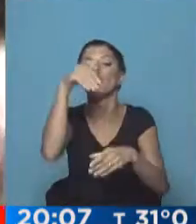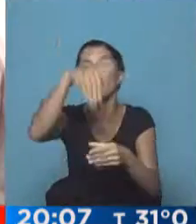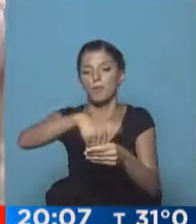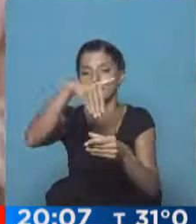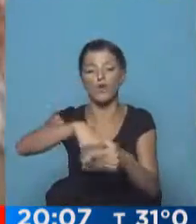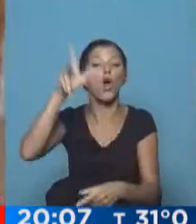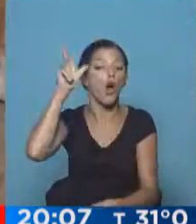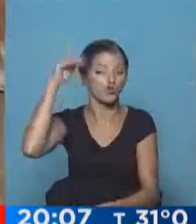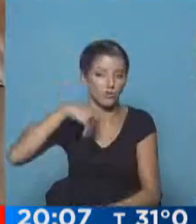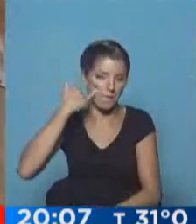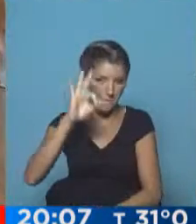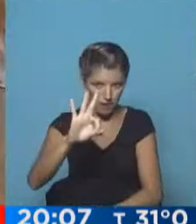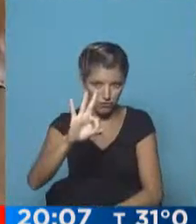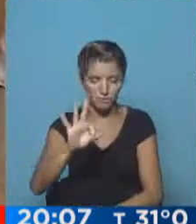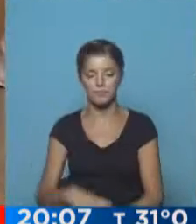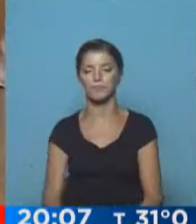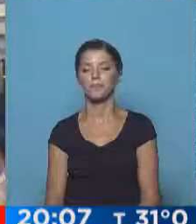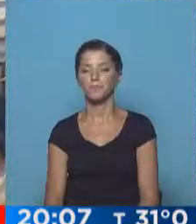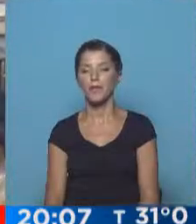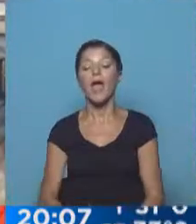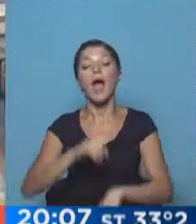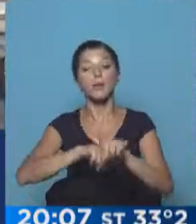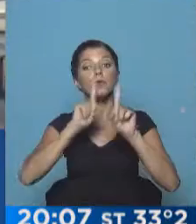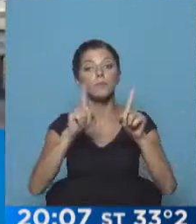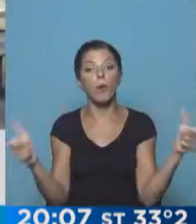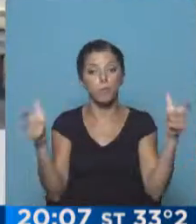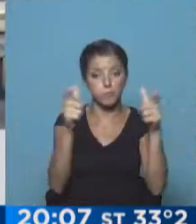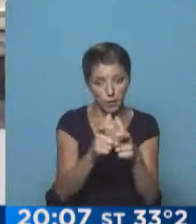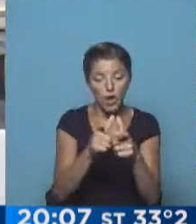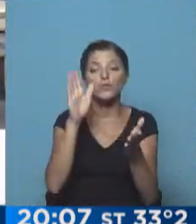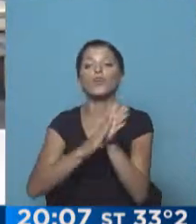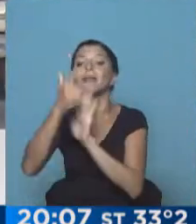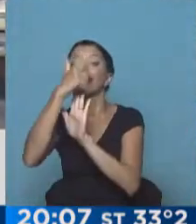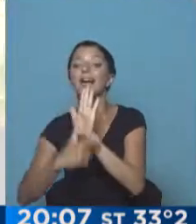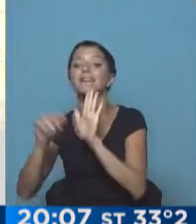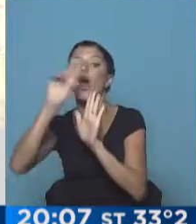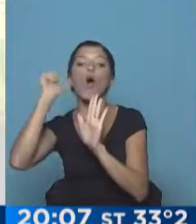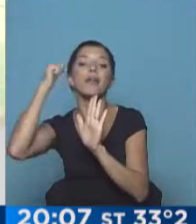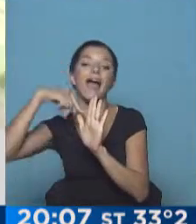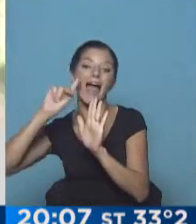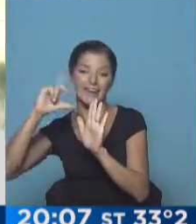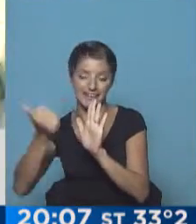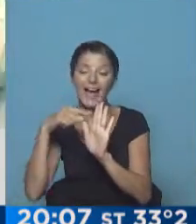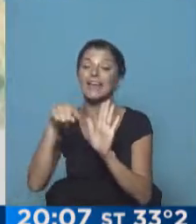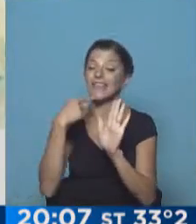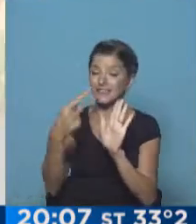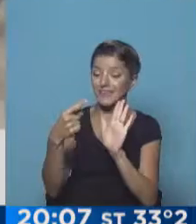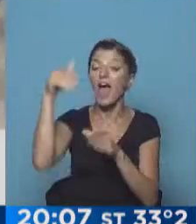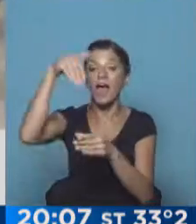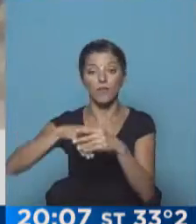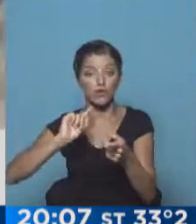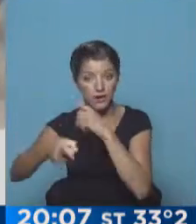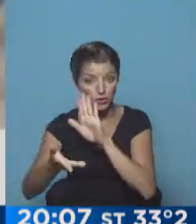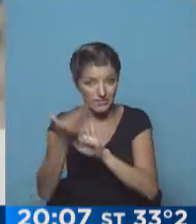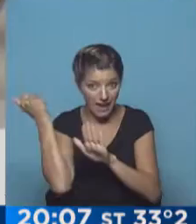mayo. Además, durante el encuentro se rechazó la modificación de la Carta Orgánica que buscaba eliminar el voto directo para